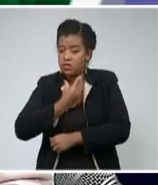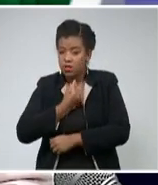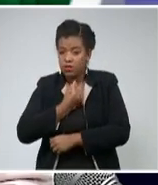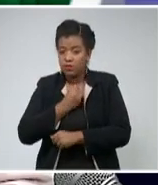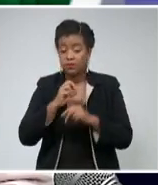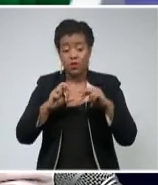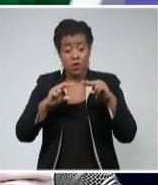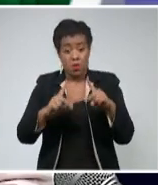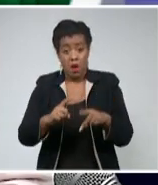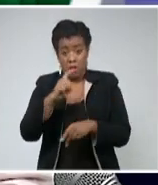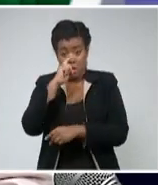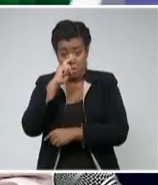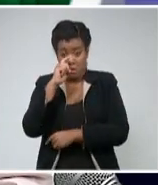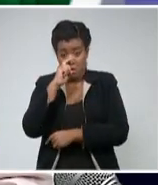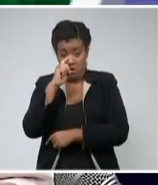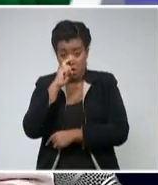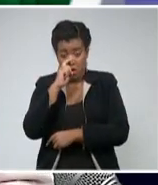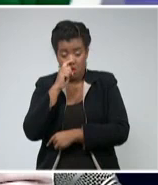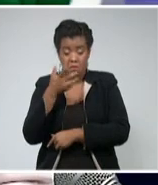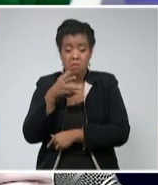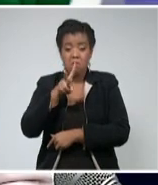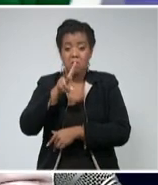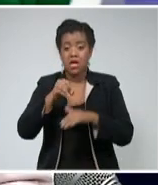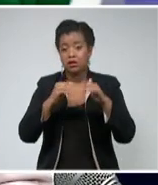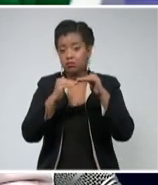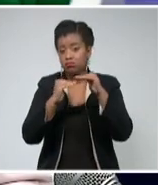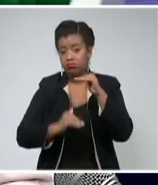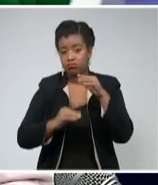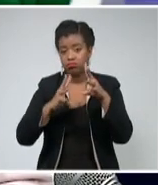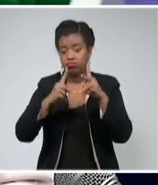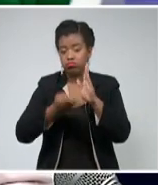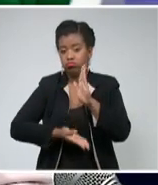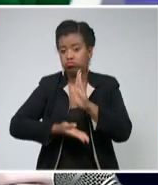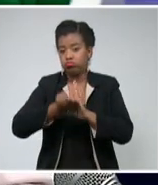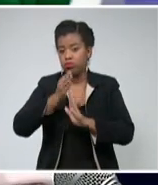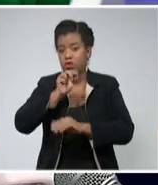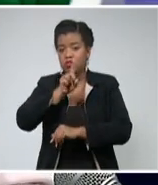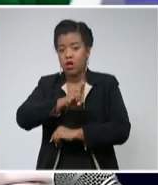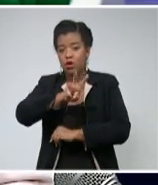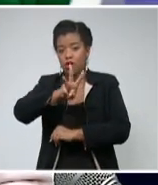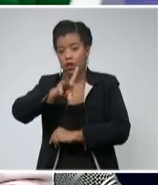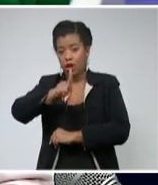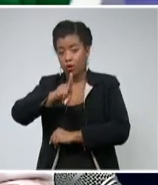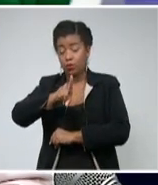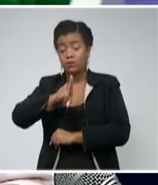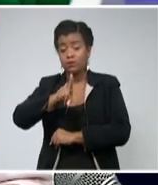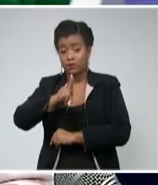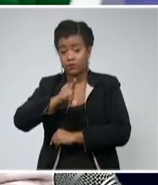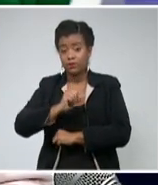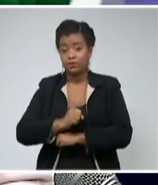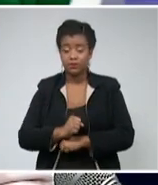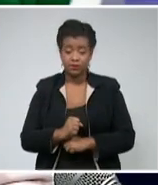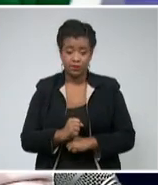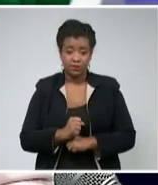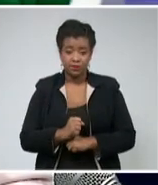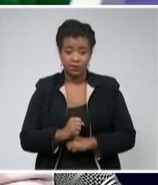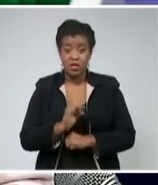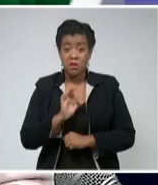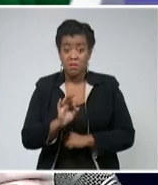los menores de 20 años de edad, con una cifra elevada, 131. De